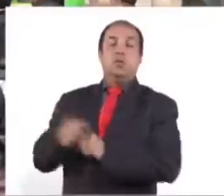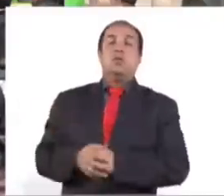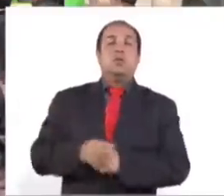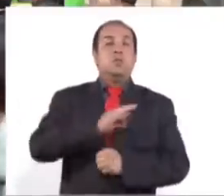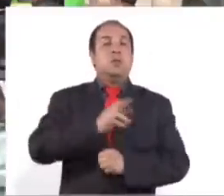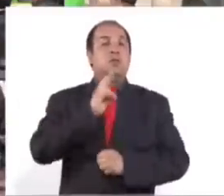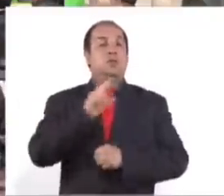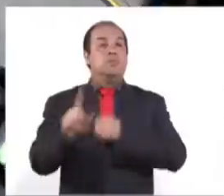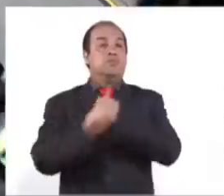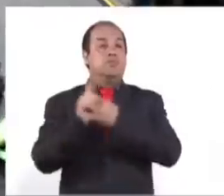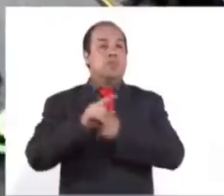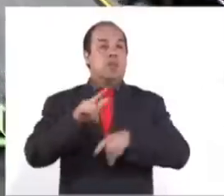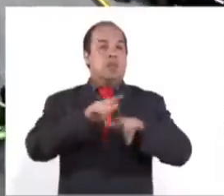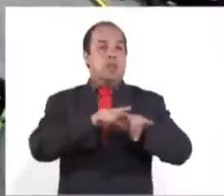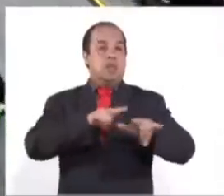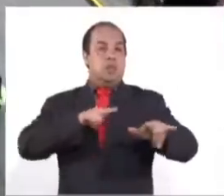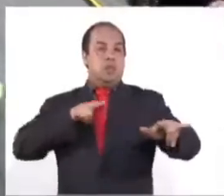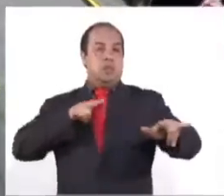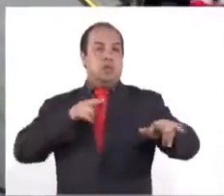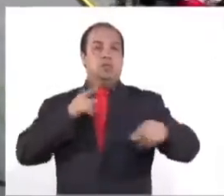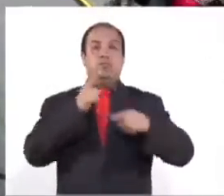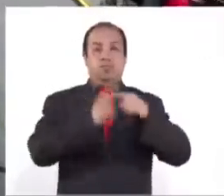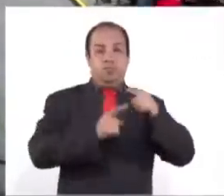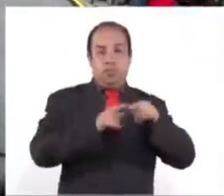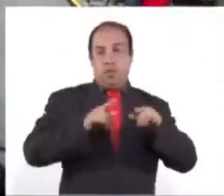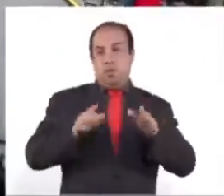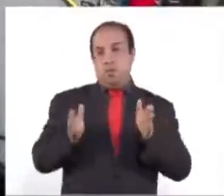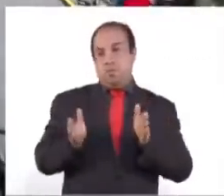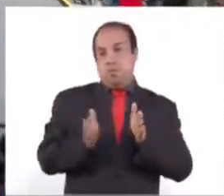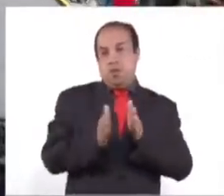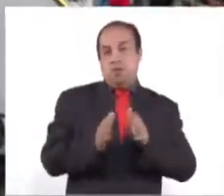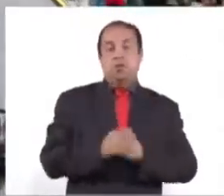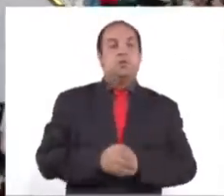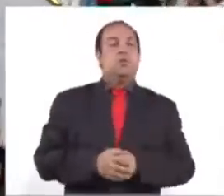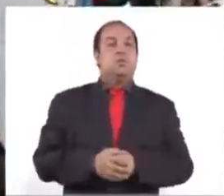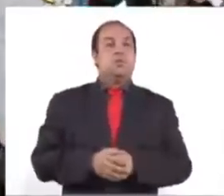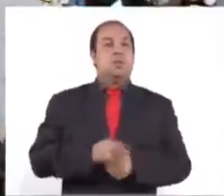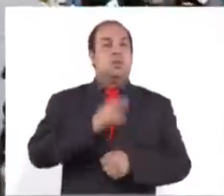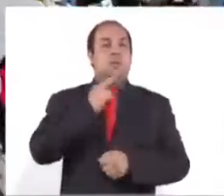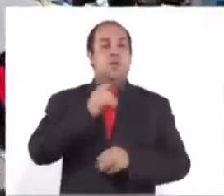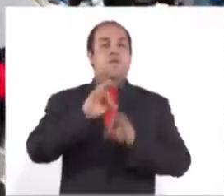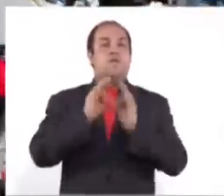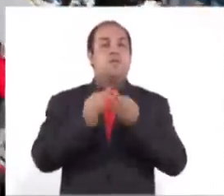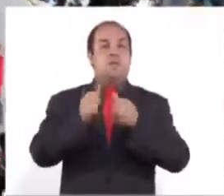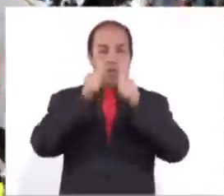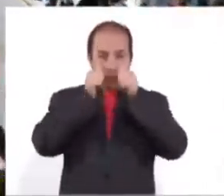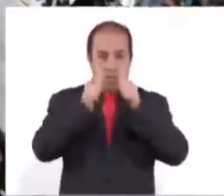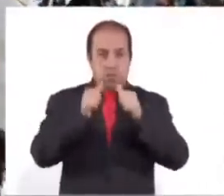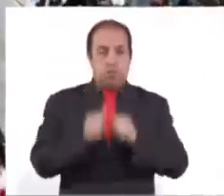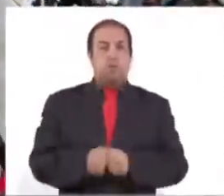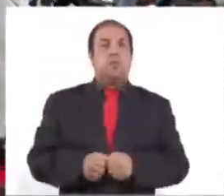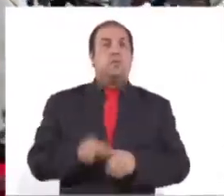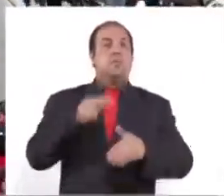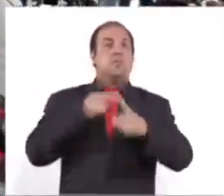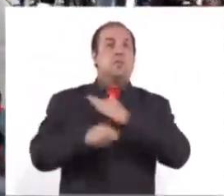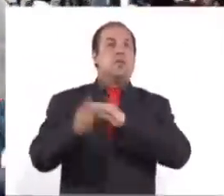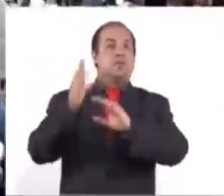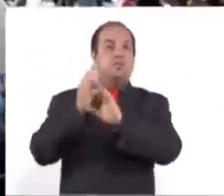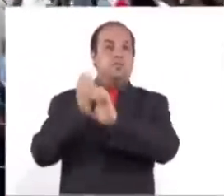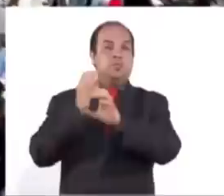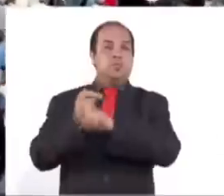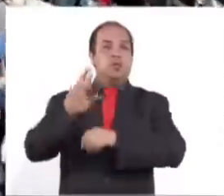de tráfico, congestionamiento, que al final es la mejor manera de atenderlos. Así que metro, metrobús,